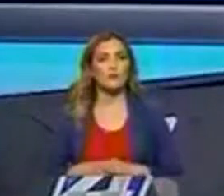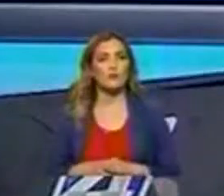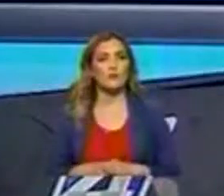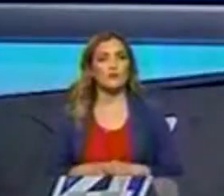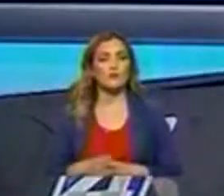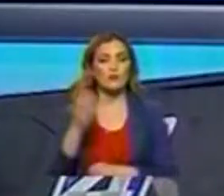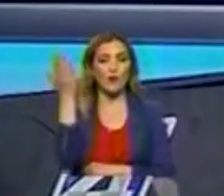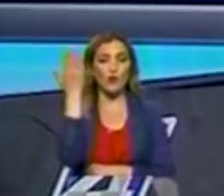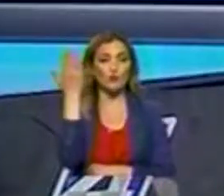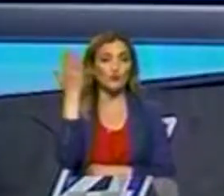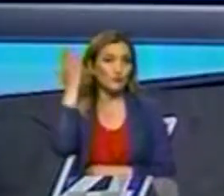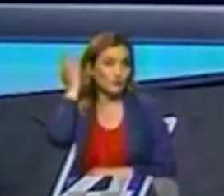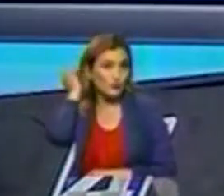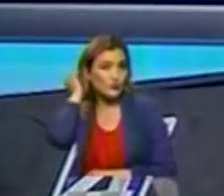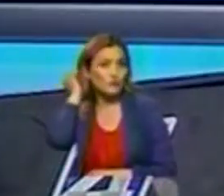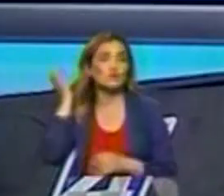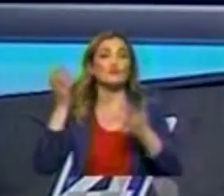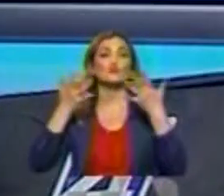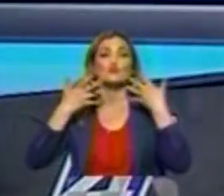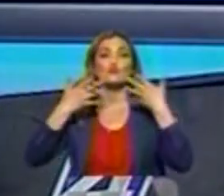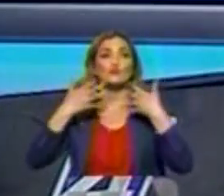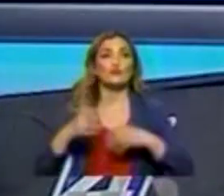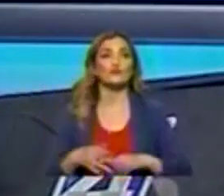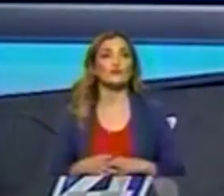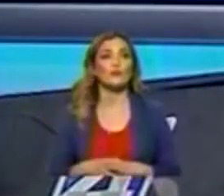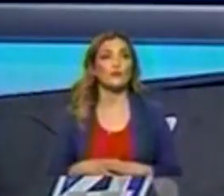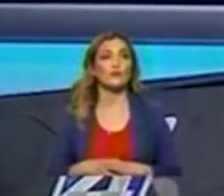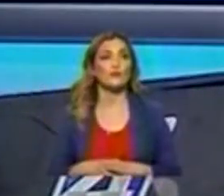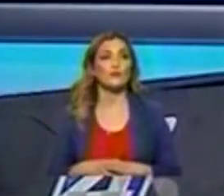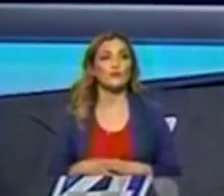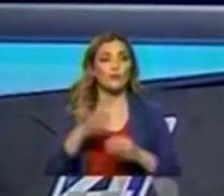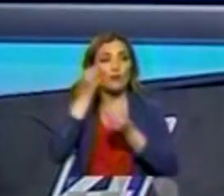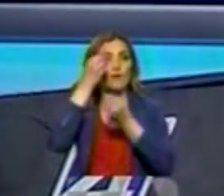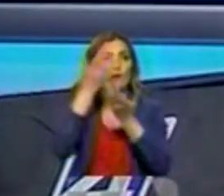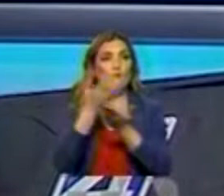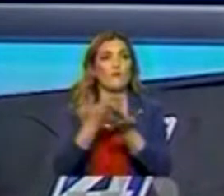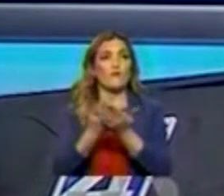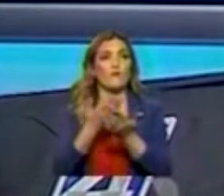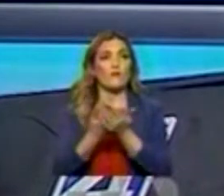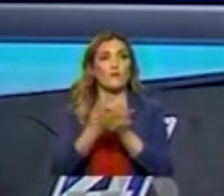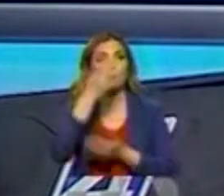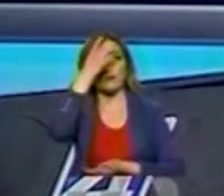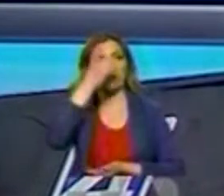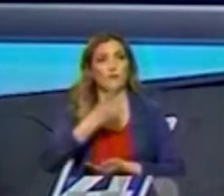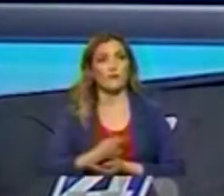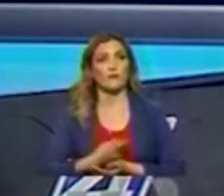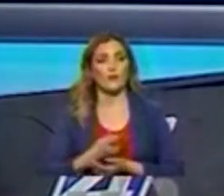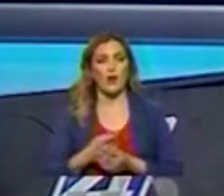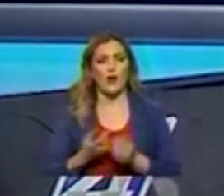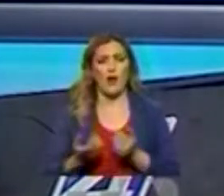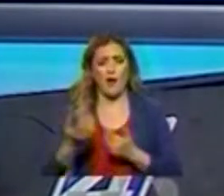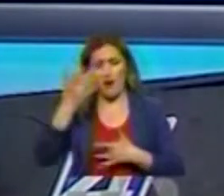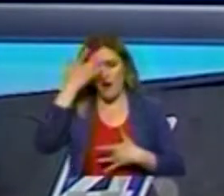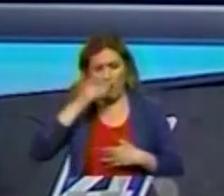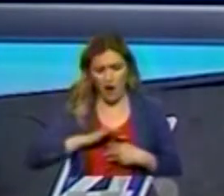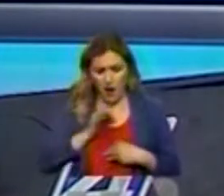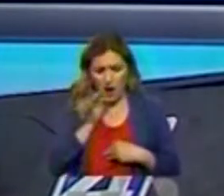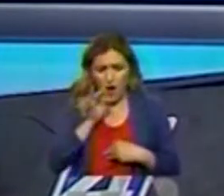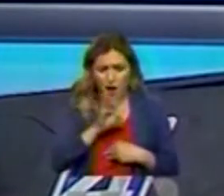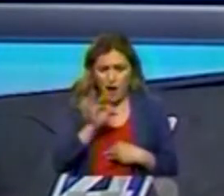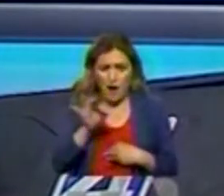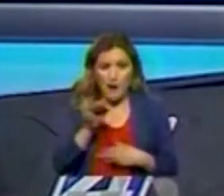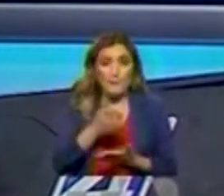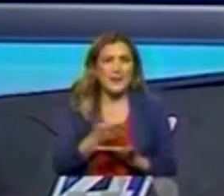La alcaldesa de Guayaquil, Cintia Viteri, también dio a conocer las medidas que tomarán para evitar la propagación del coronavirus.